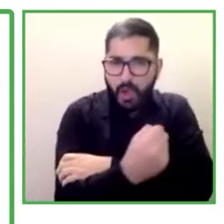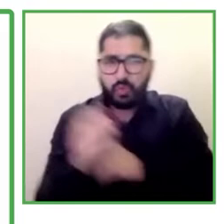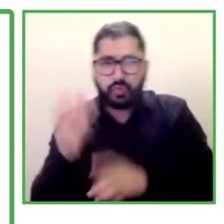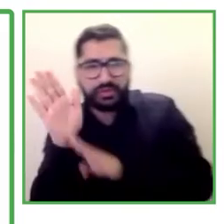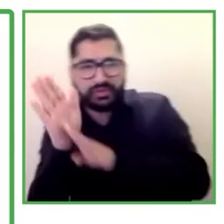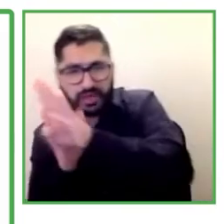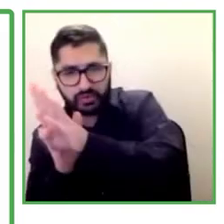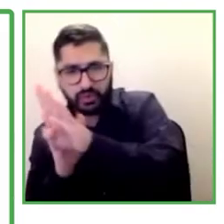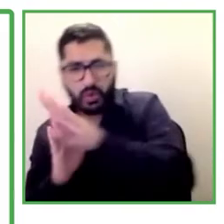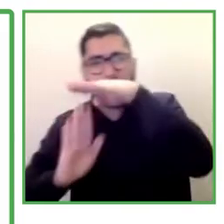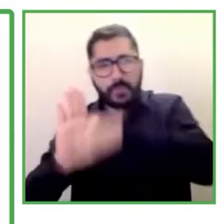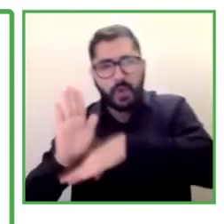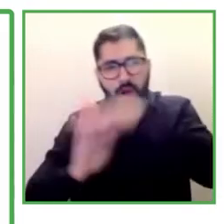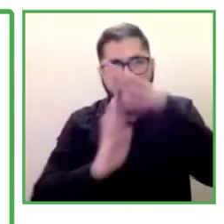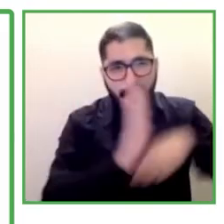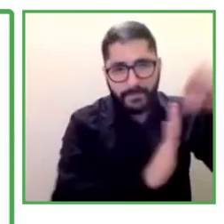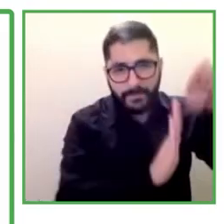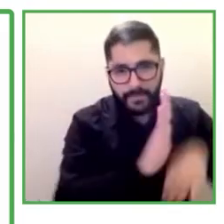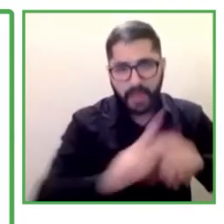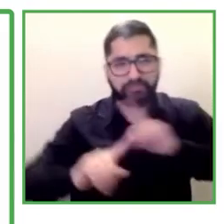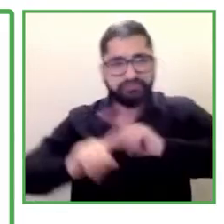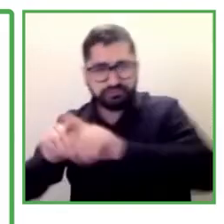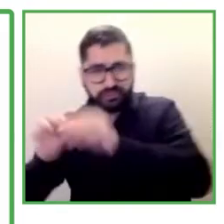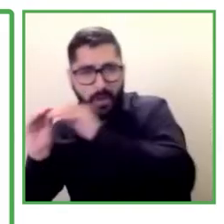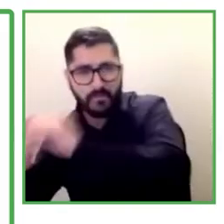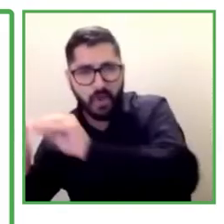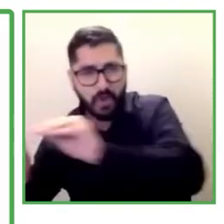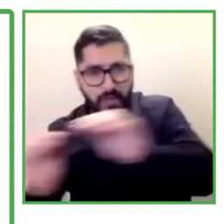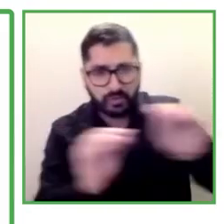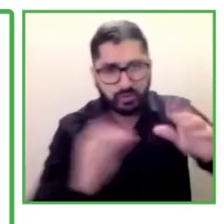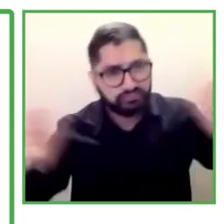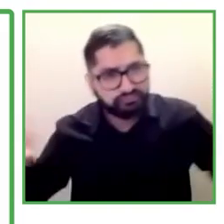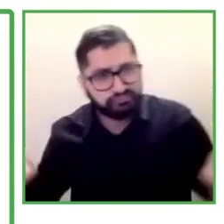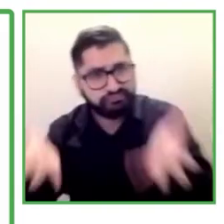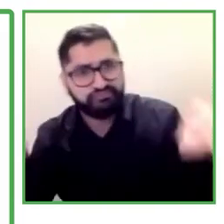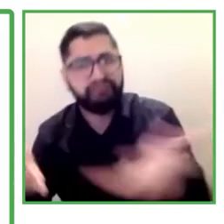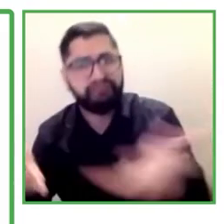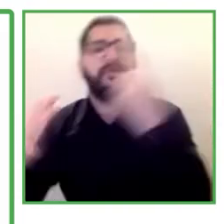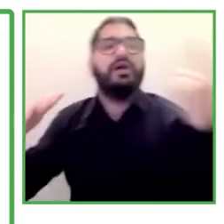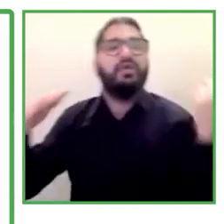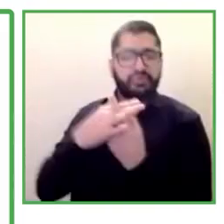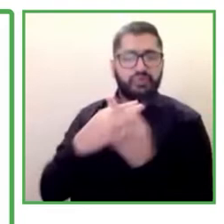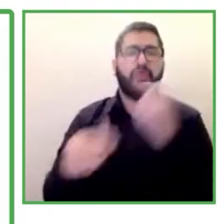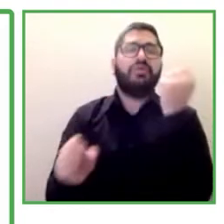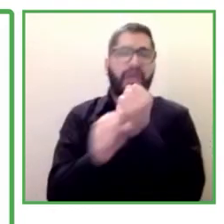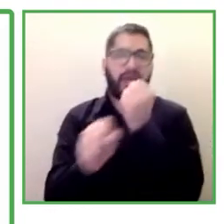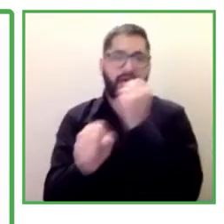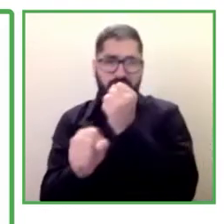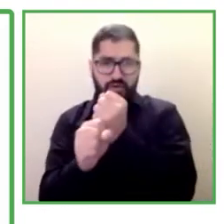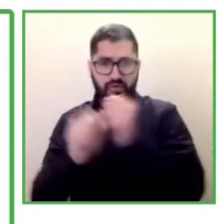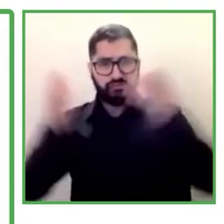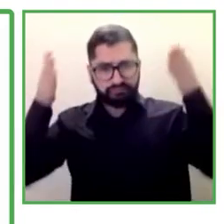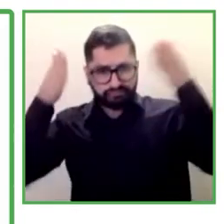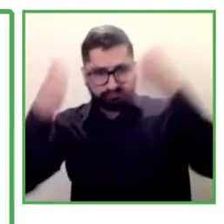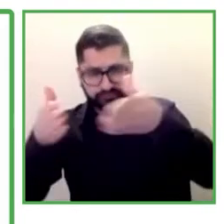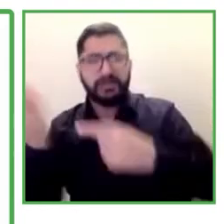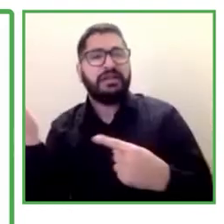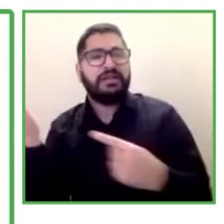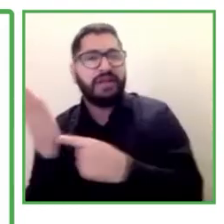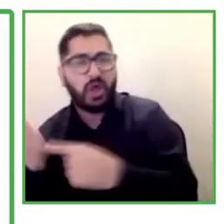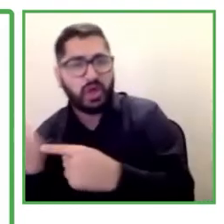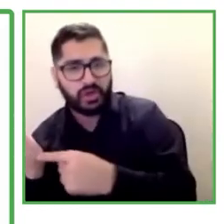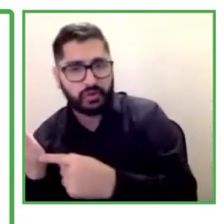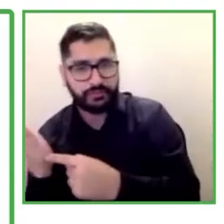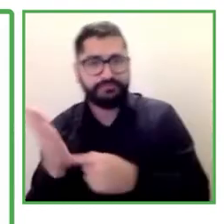laboral, especialmente en los ámbitos tecnológico y digital, la generación de conocimiento, porque aún